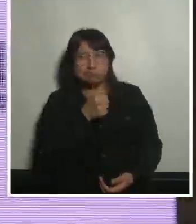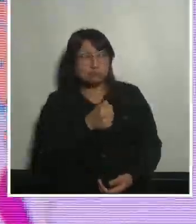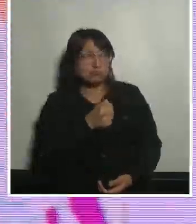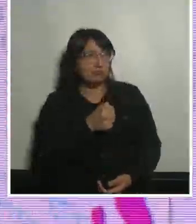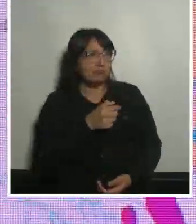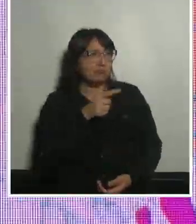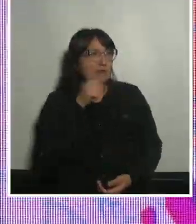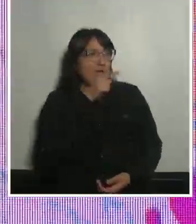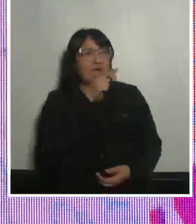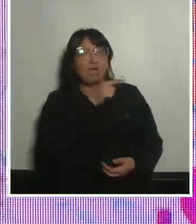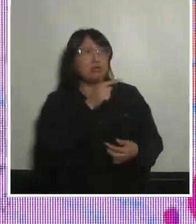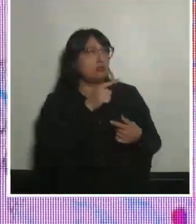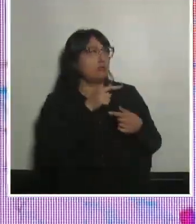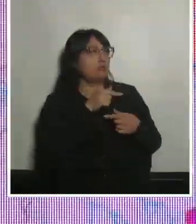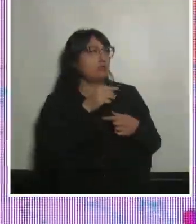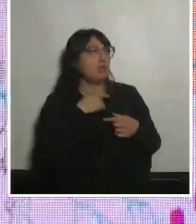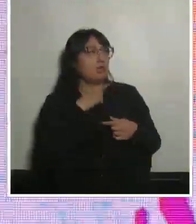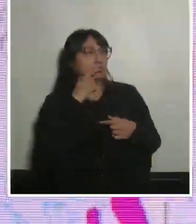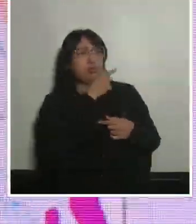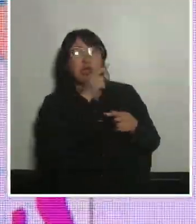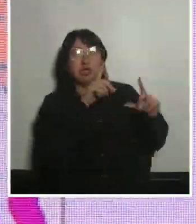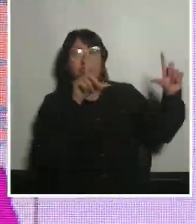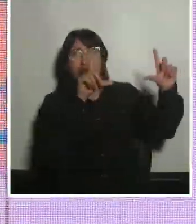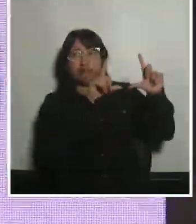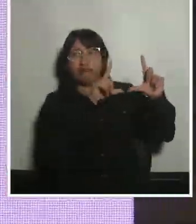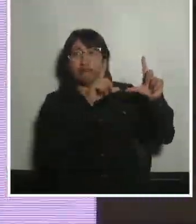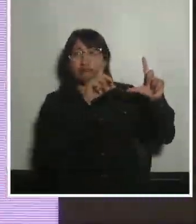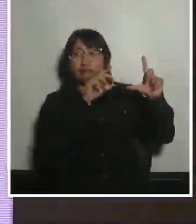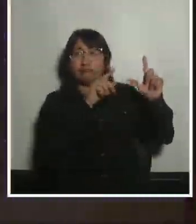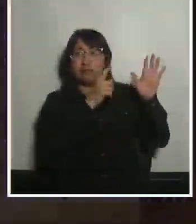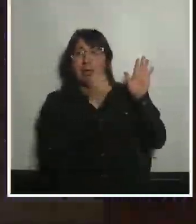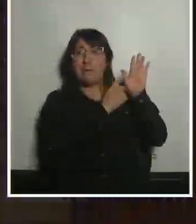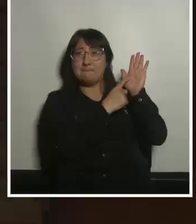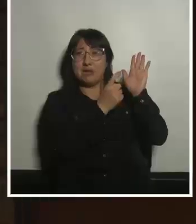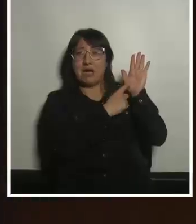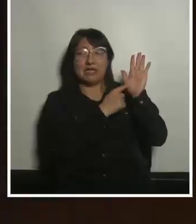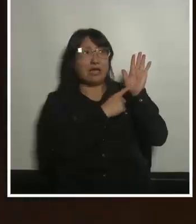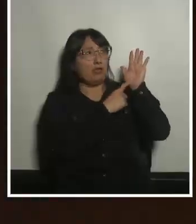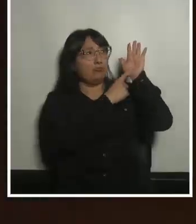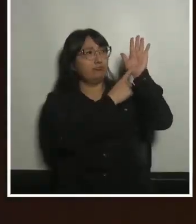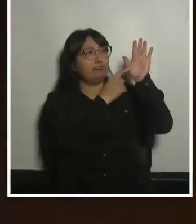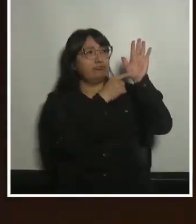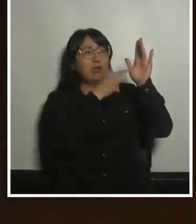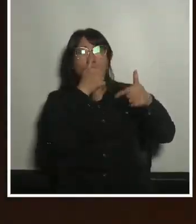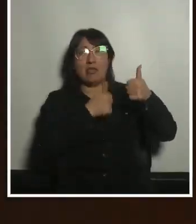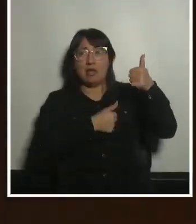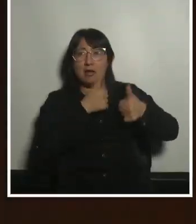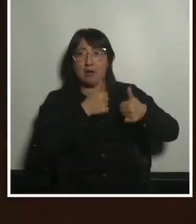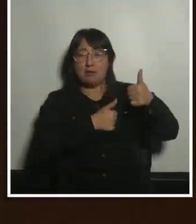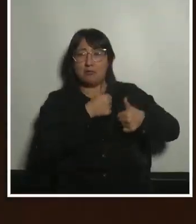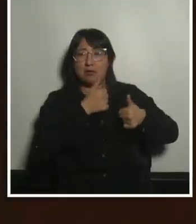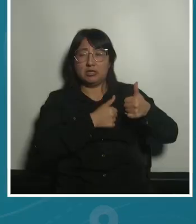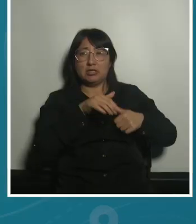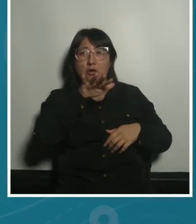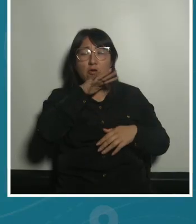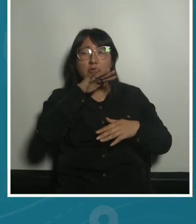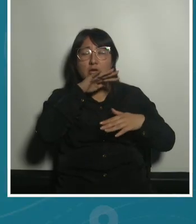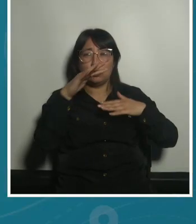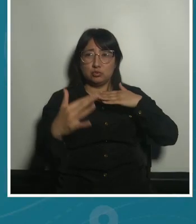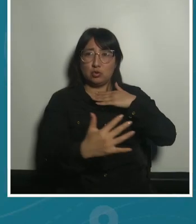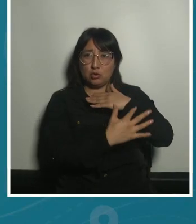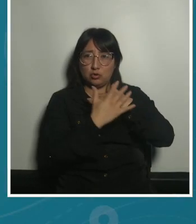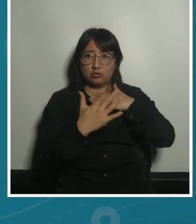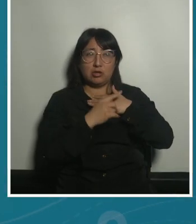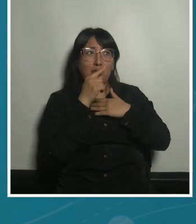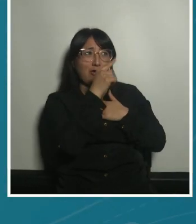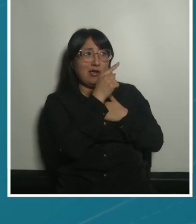No es una zona de borde. Yo tengo ahí marcado el concepto actual derivado de la Política Nacional de Uso del Borde Costero, donde